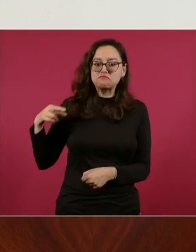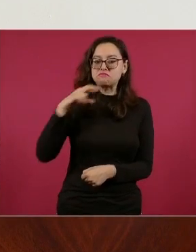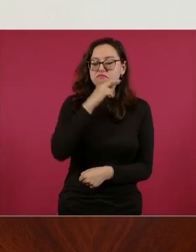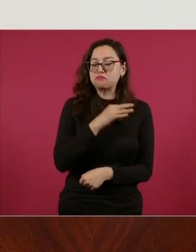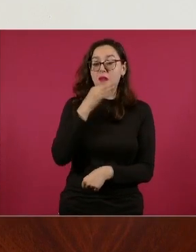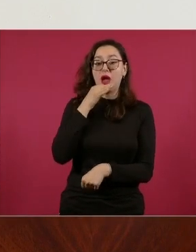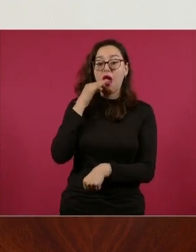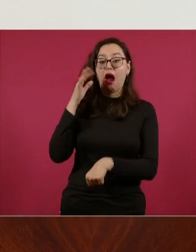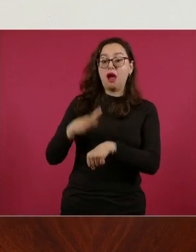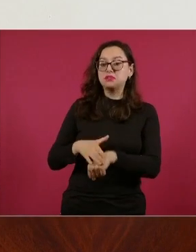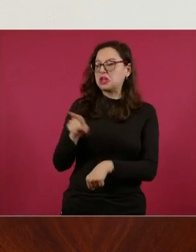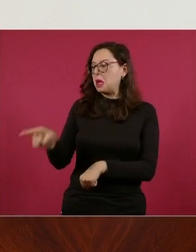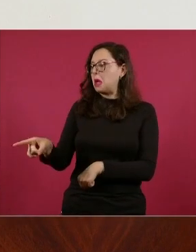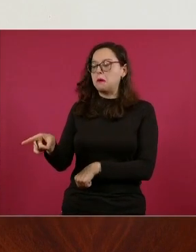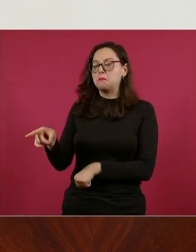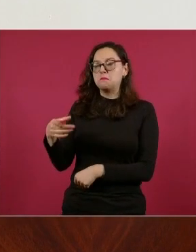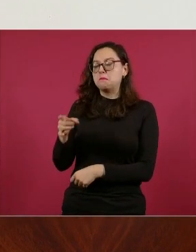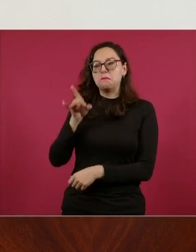ya está sentenciando